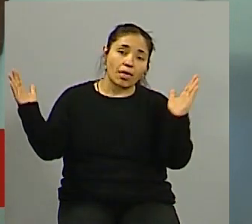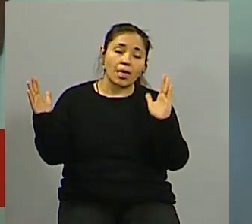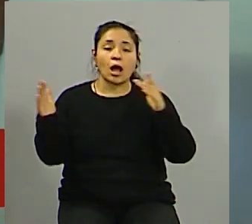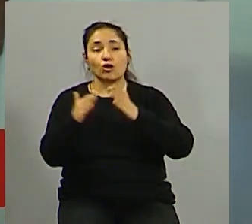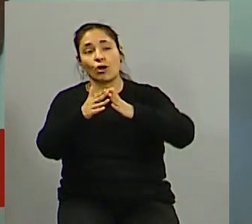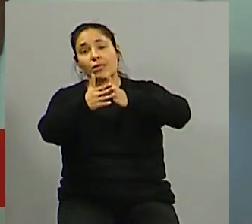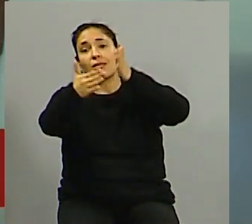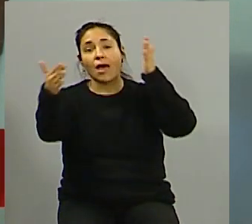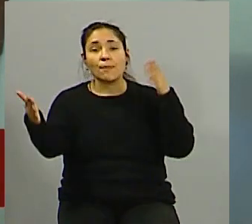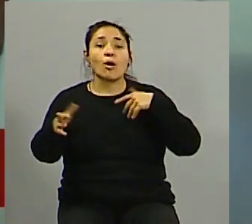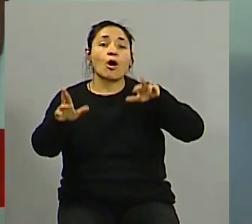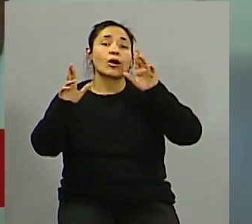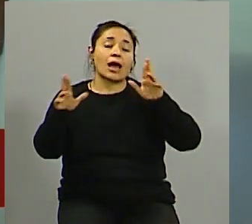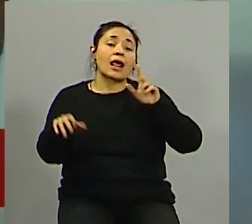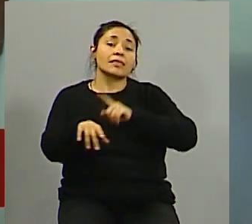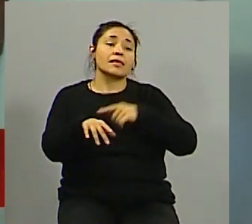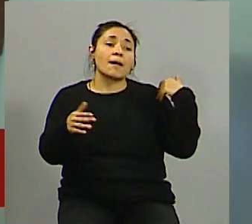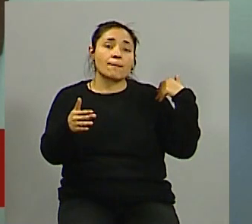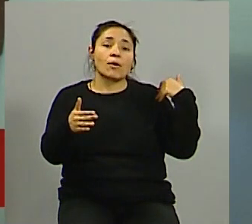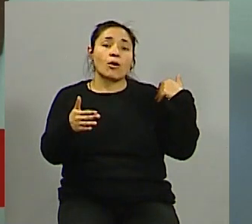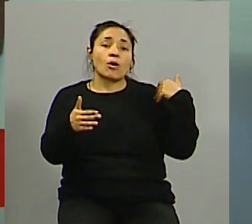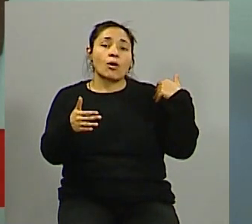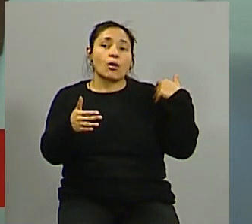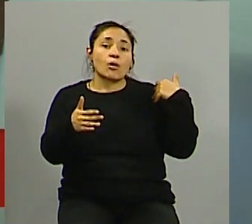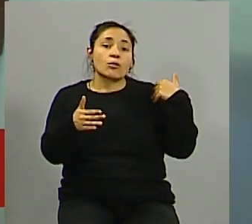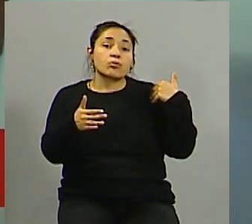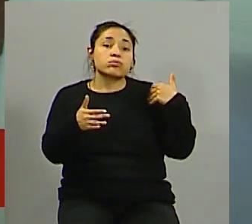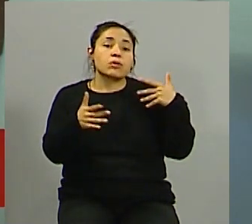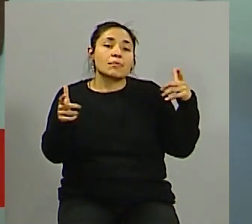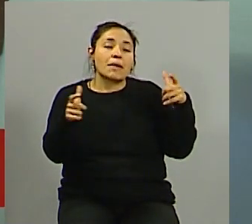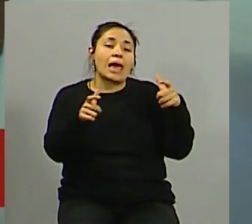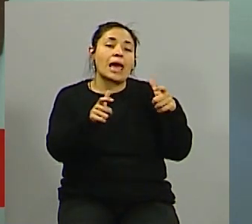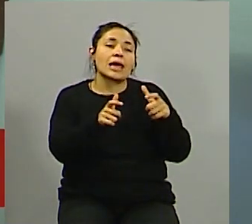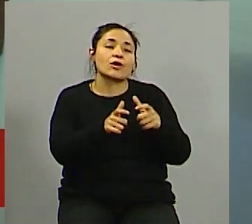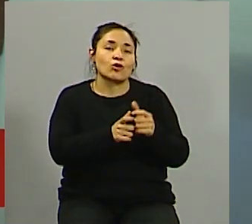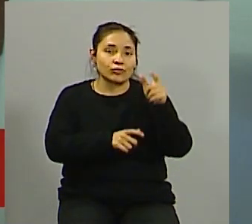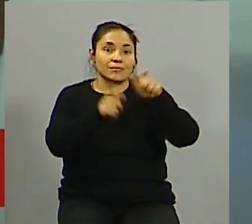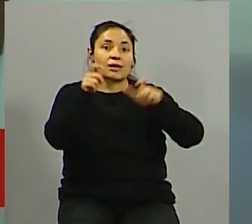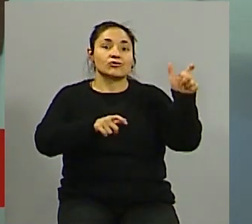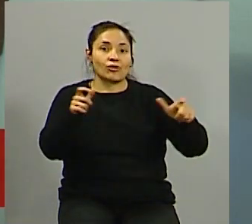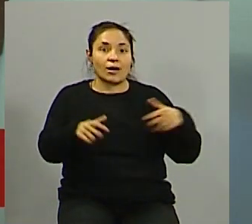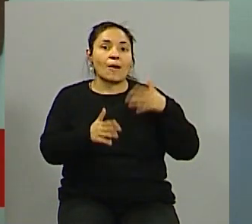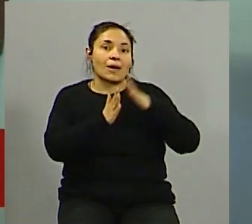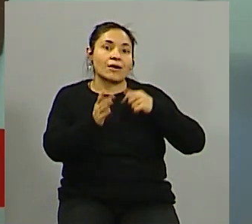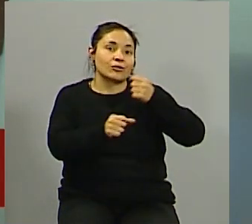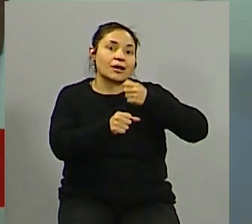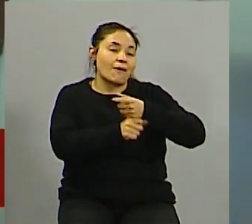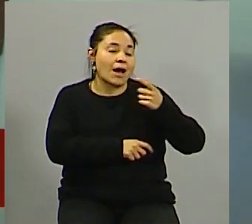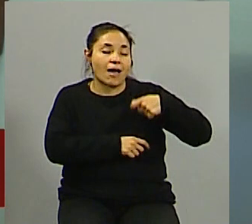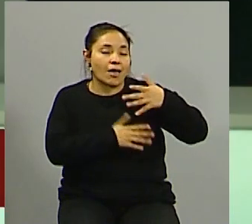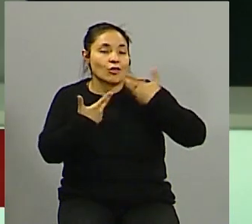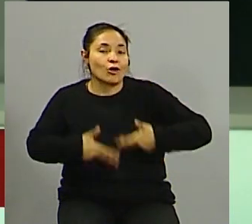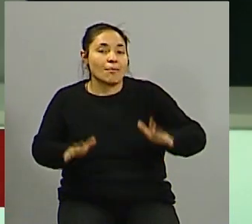las moratorias, que sigan vigentes pero que sean cada vez menos necesarias, pero que sean excepcionales. Entonces, pero bueno, hoy en día,